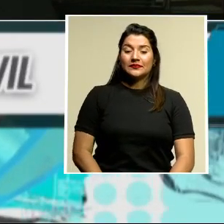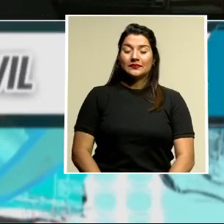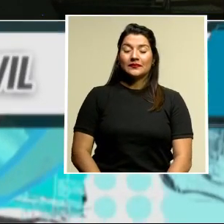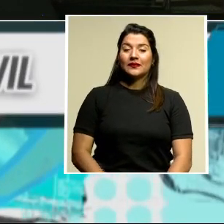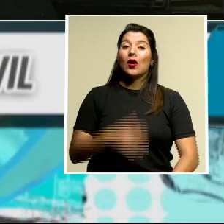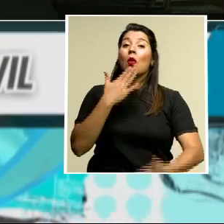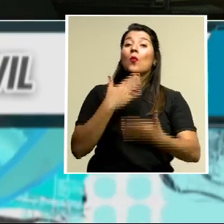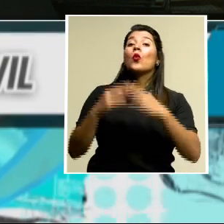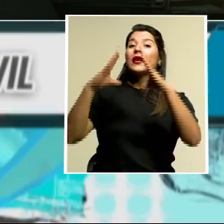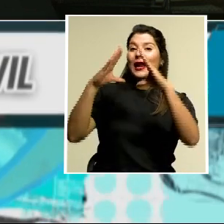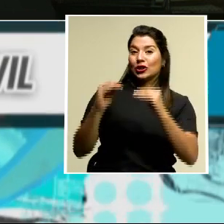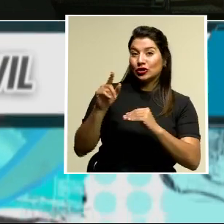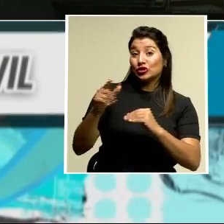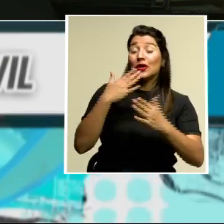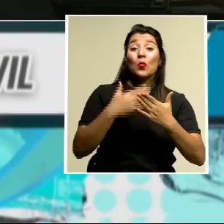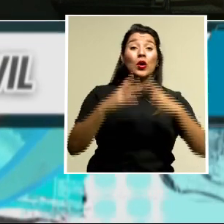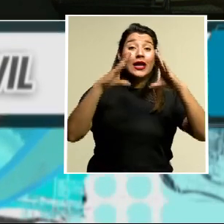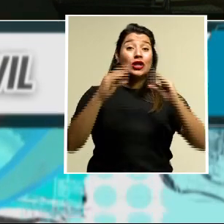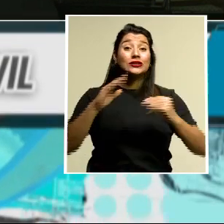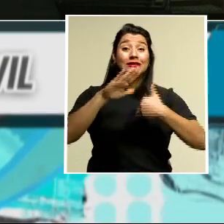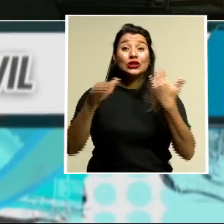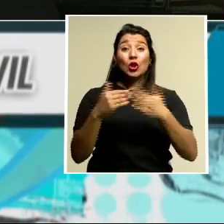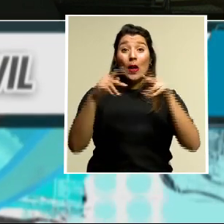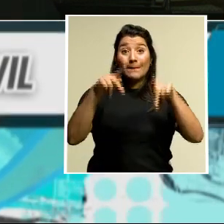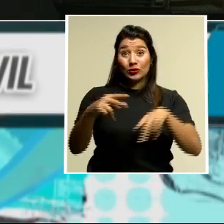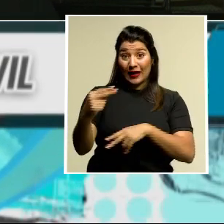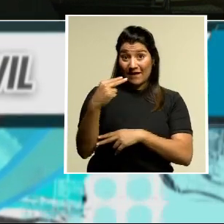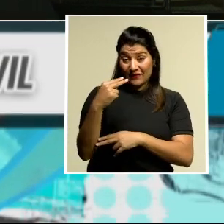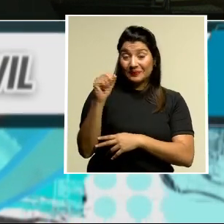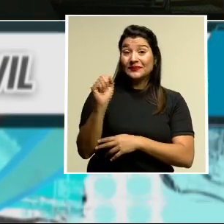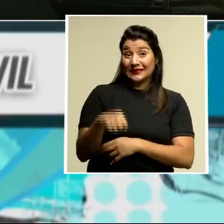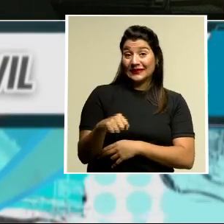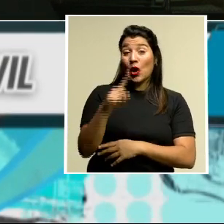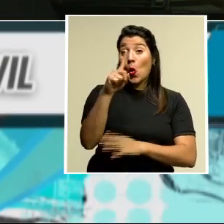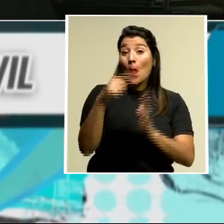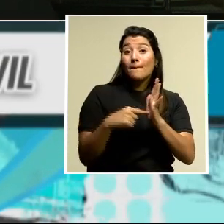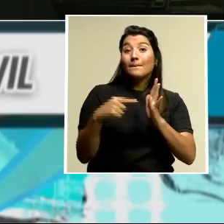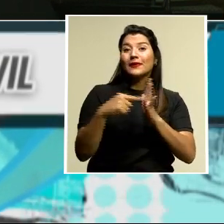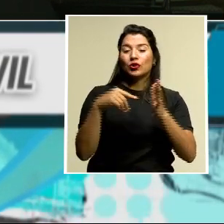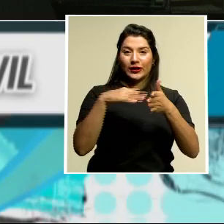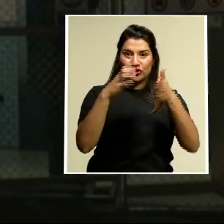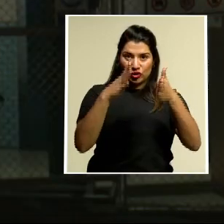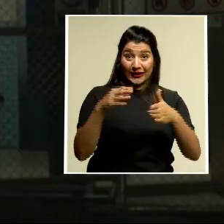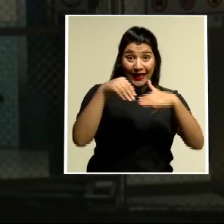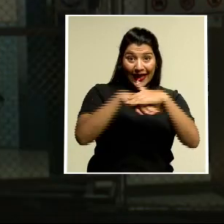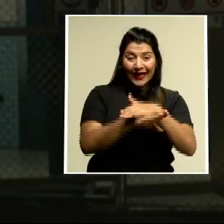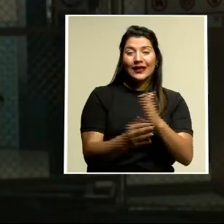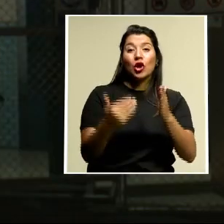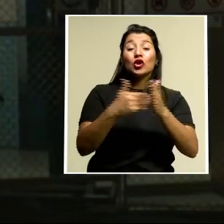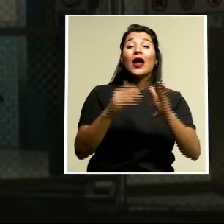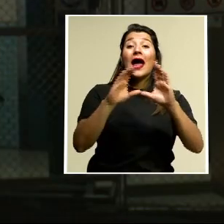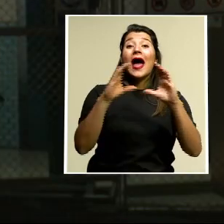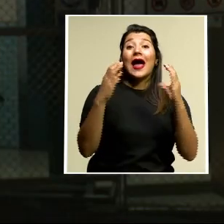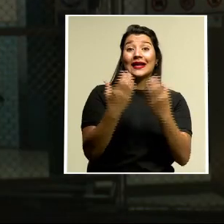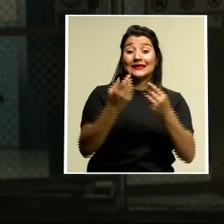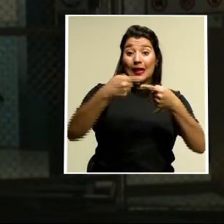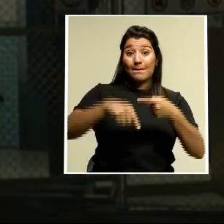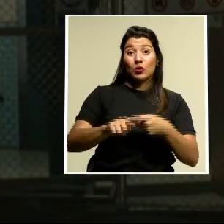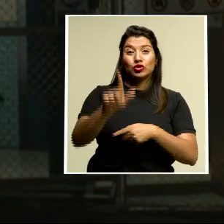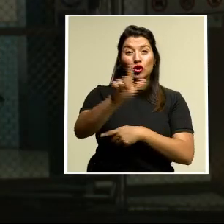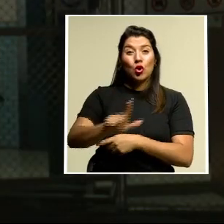Muy buenas noches, Melissa y amigos televidentes. Así es, más de 1 millón de estudiantes se retornarán a las aulas este